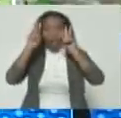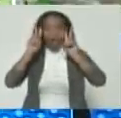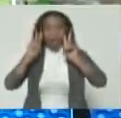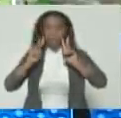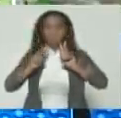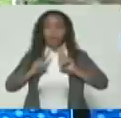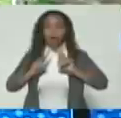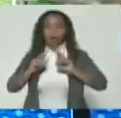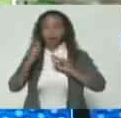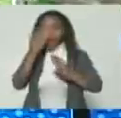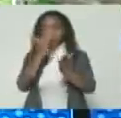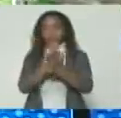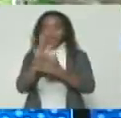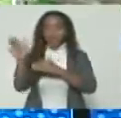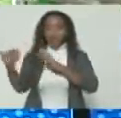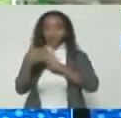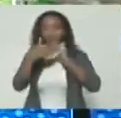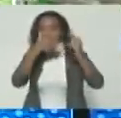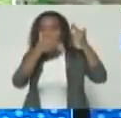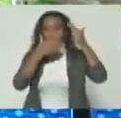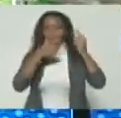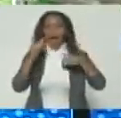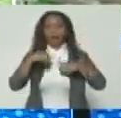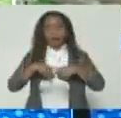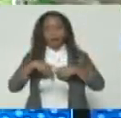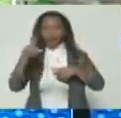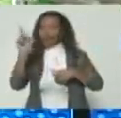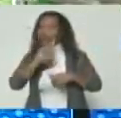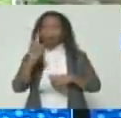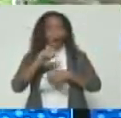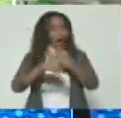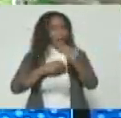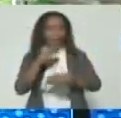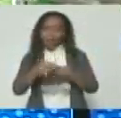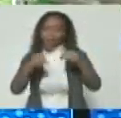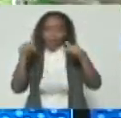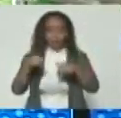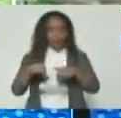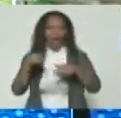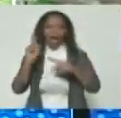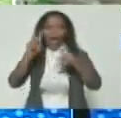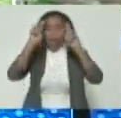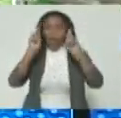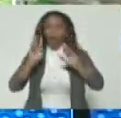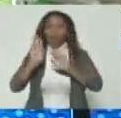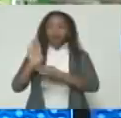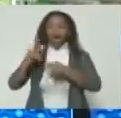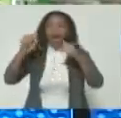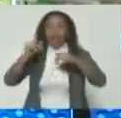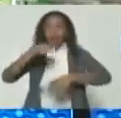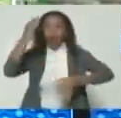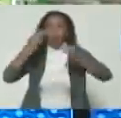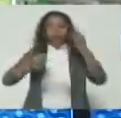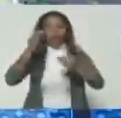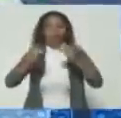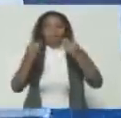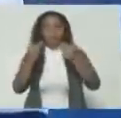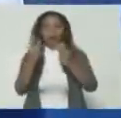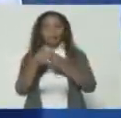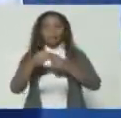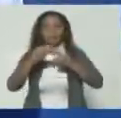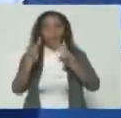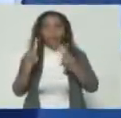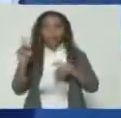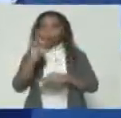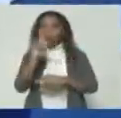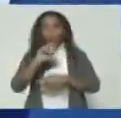ataques terroristas en Venezuela no va a haber. No va a haber impunidad, va a haber justicia para que haya paz. No